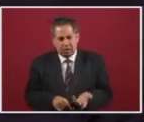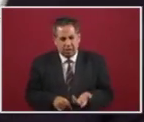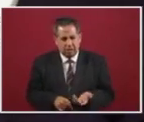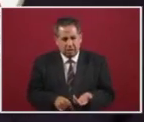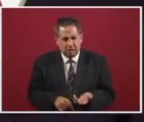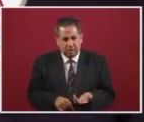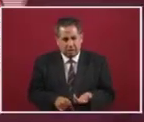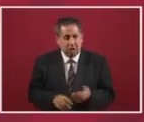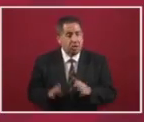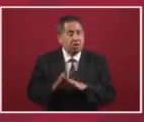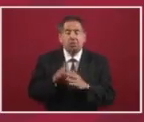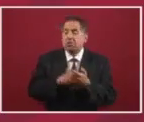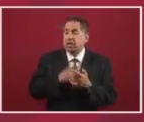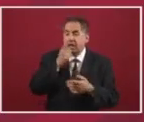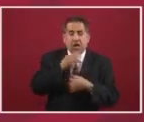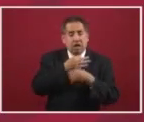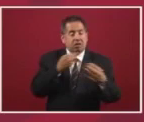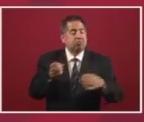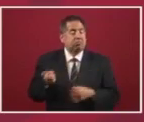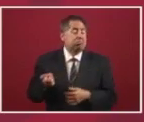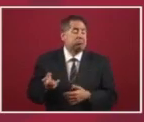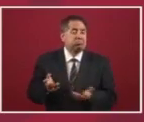como un asunto